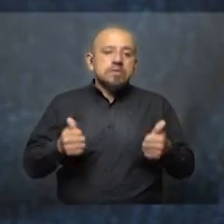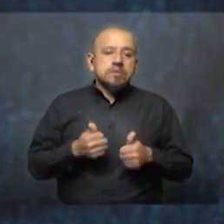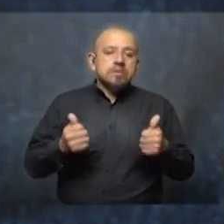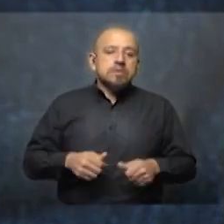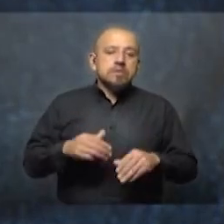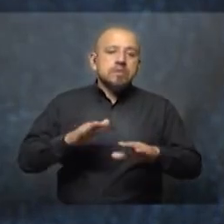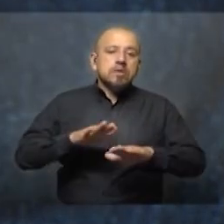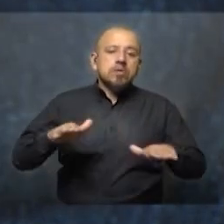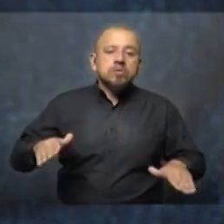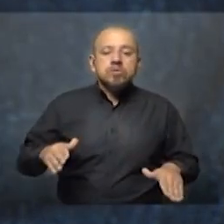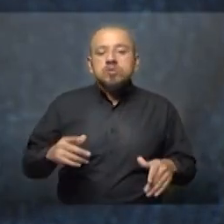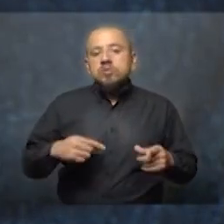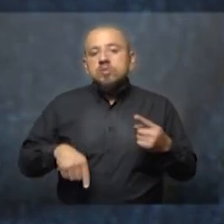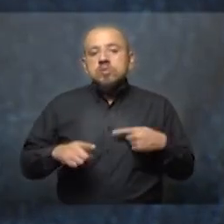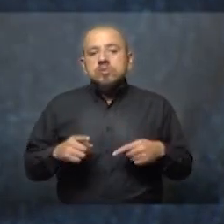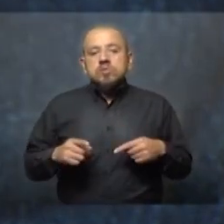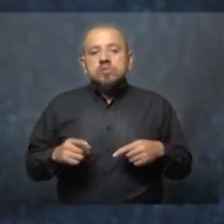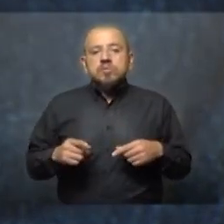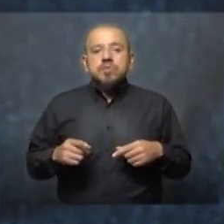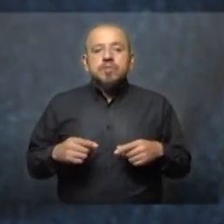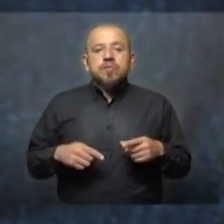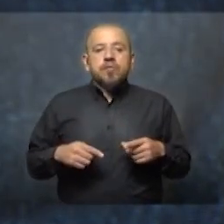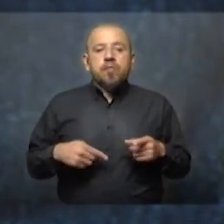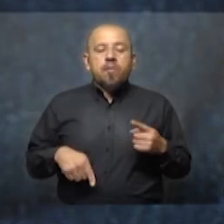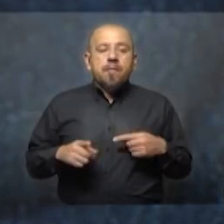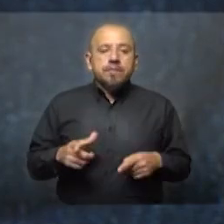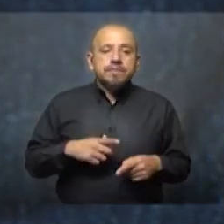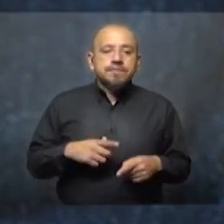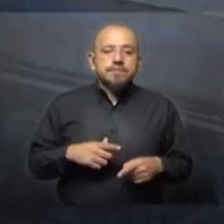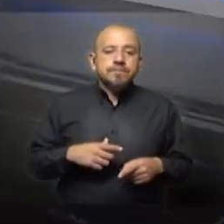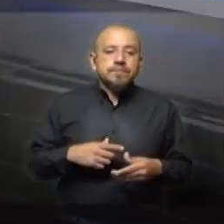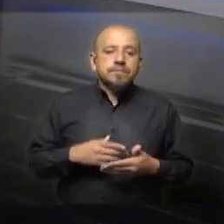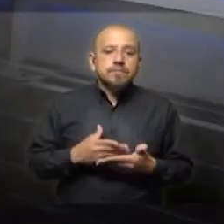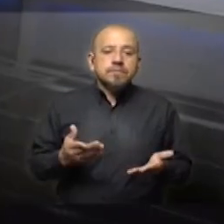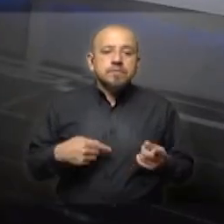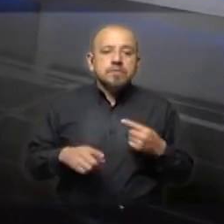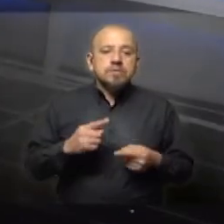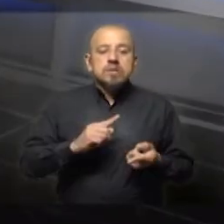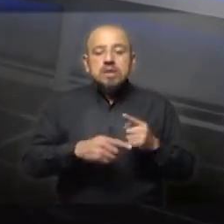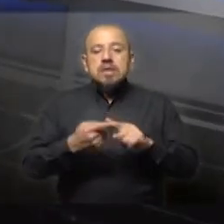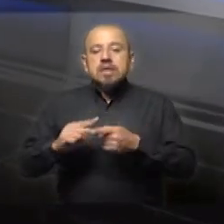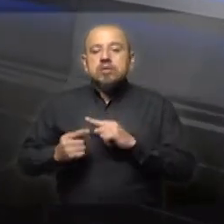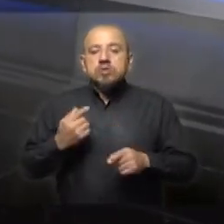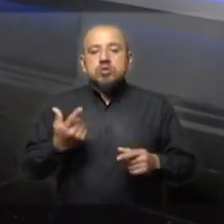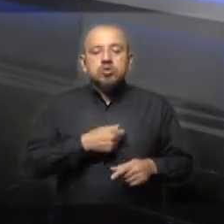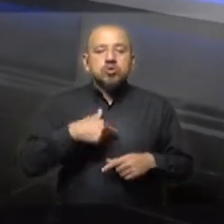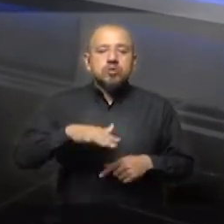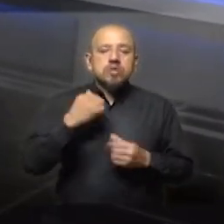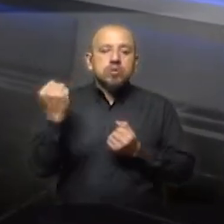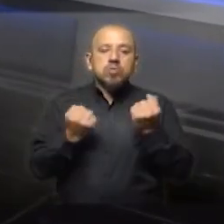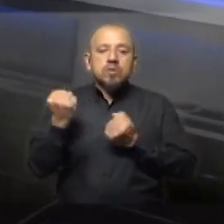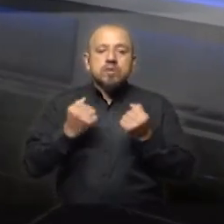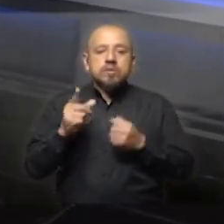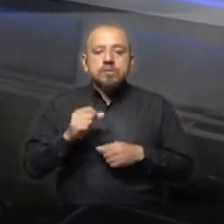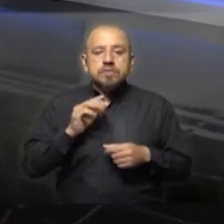tareas involucran digamos un espacio digamos de relaciones sociales y económicas específicas no